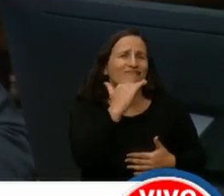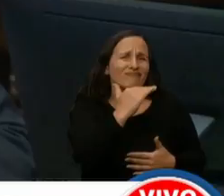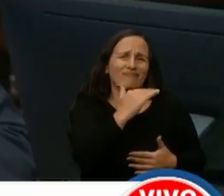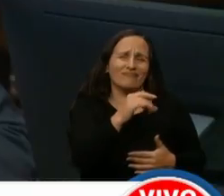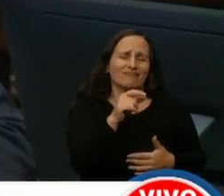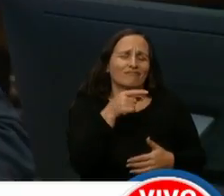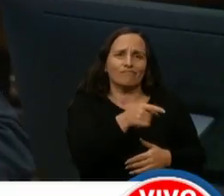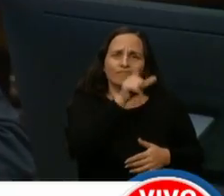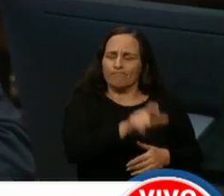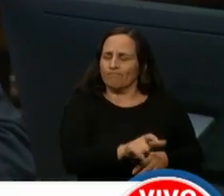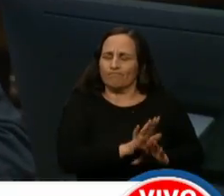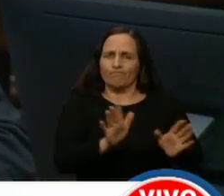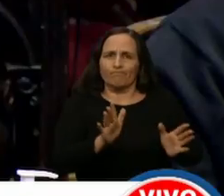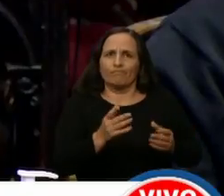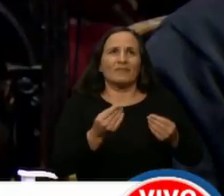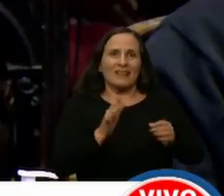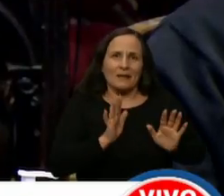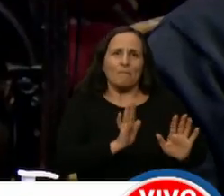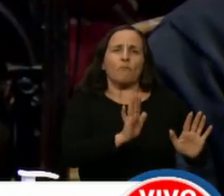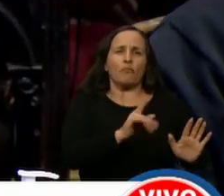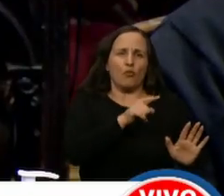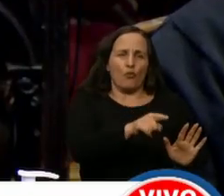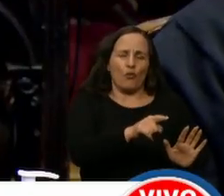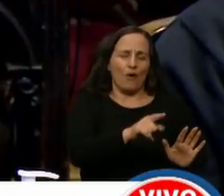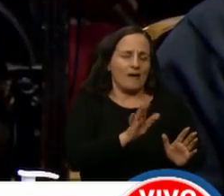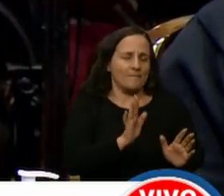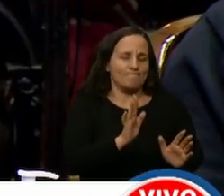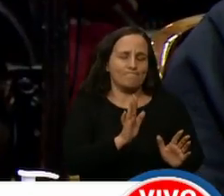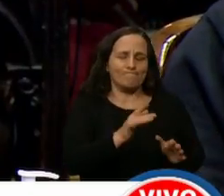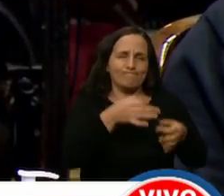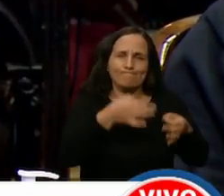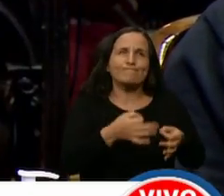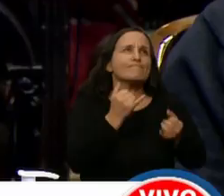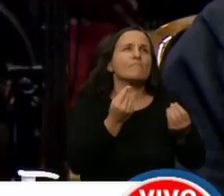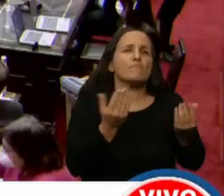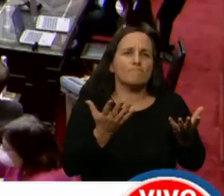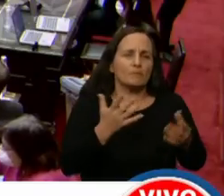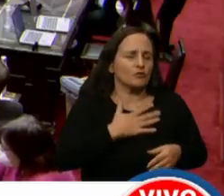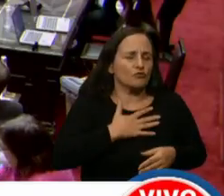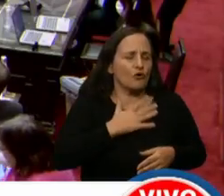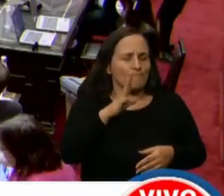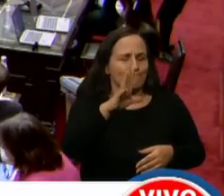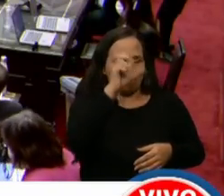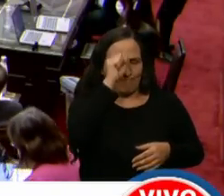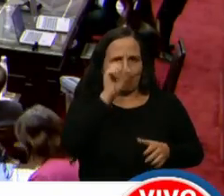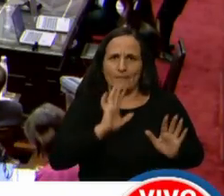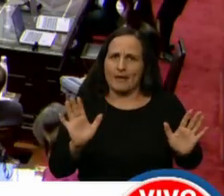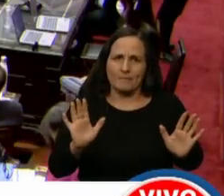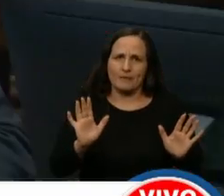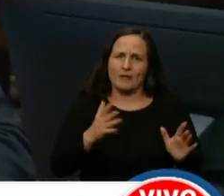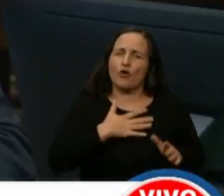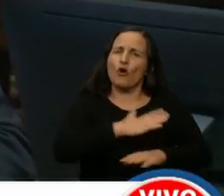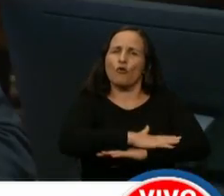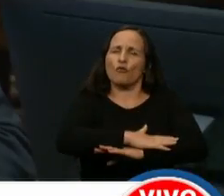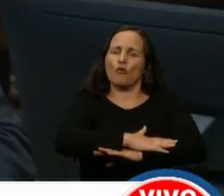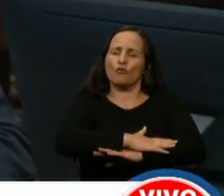su persona y el haberlo empujado invadiendo su esfera física de lo cual estoy muy arrepentido mi conducta